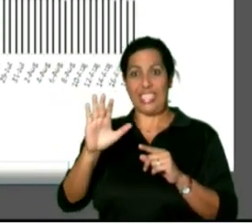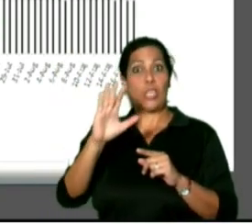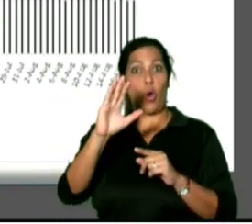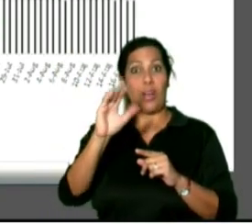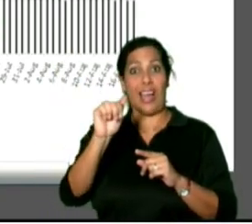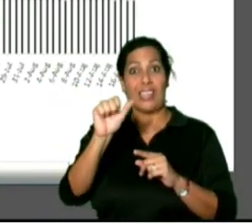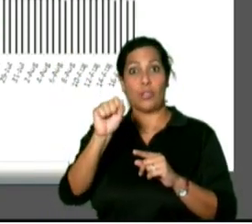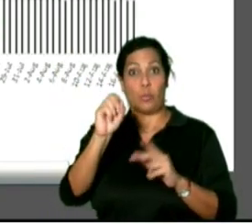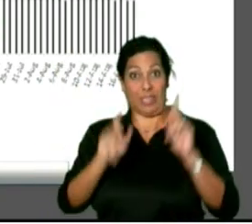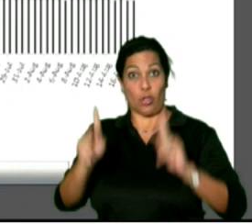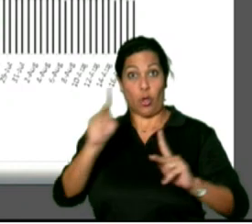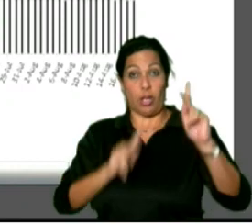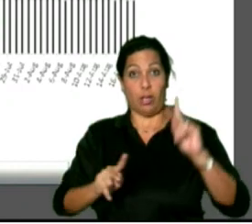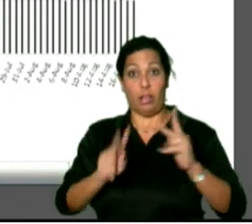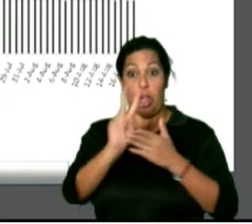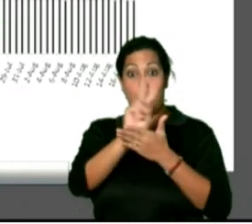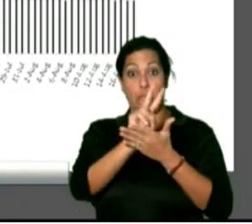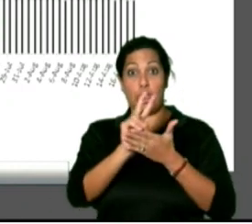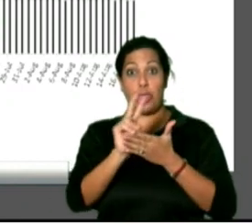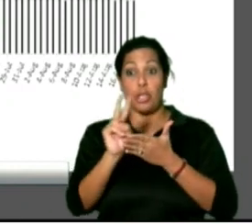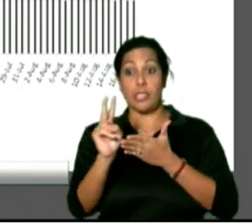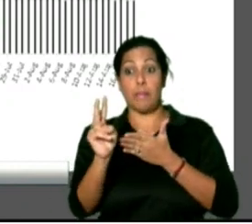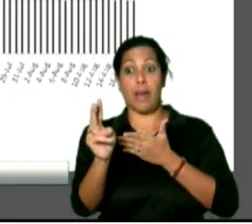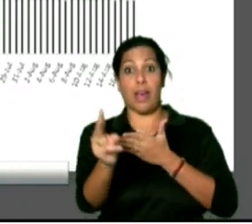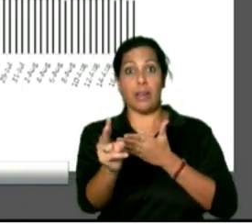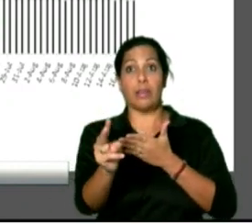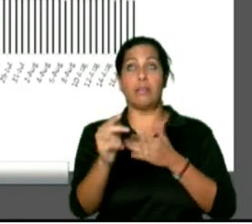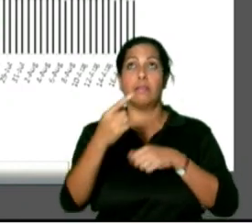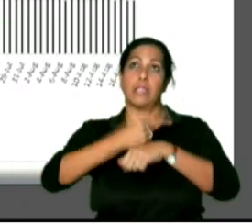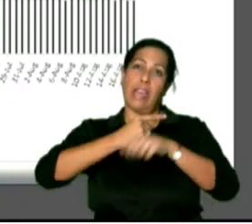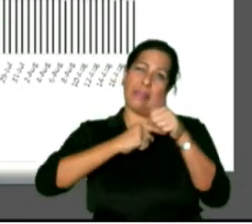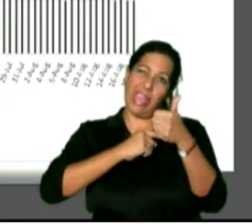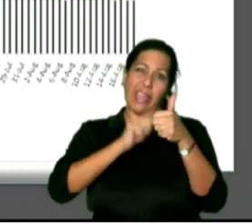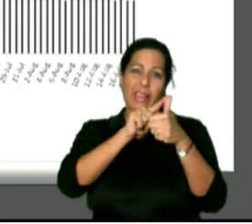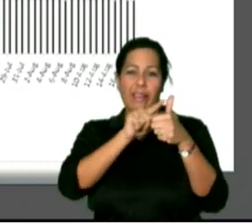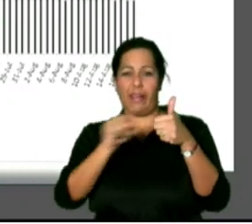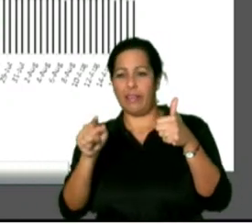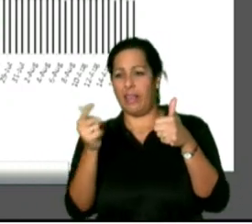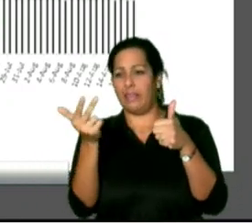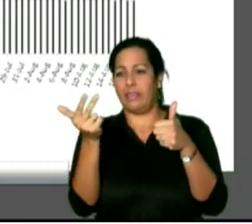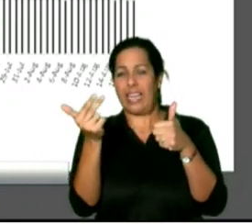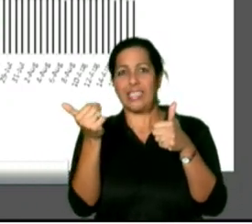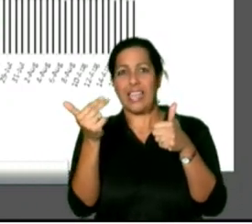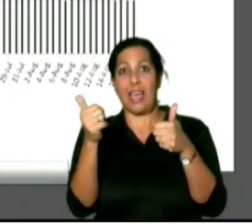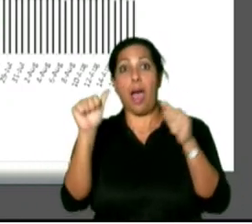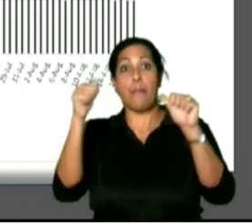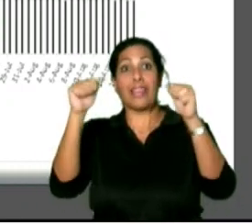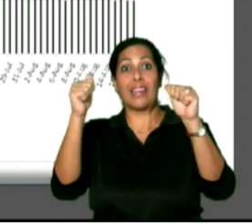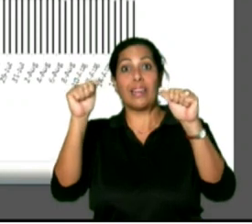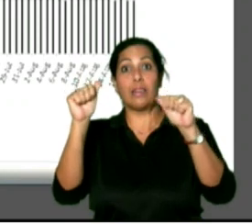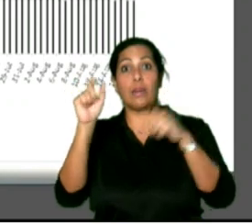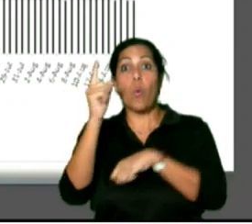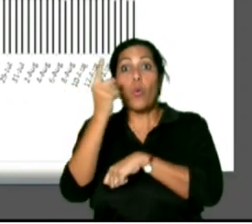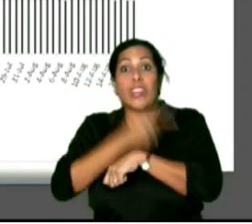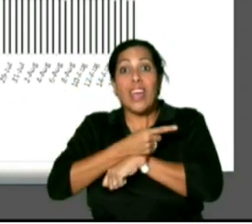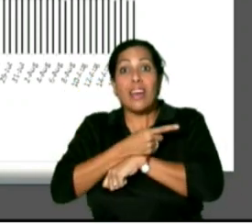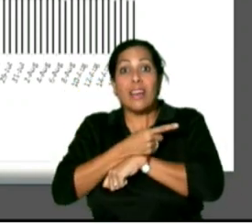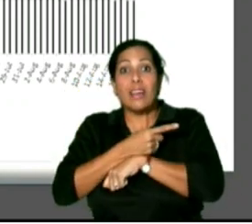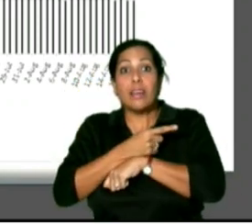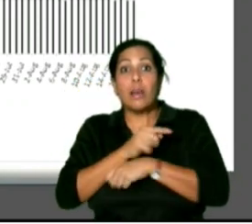y 2 semanas más tarde, entre el 10 y el 13 de abril, vimos el máximo de muertes en un día que era de